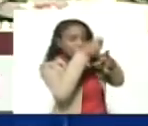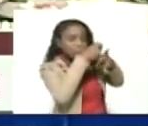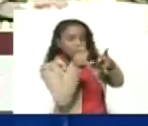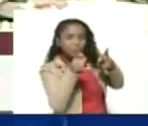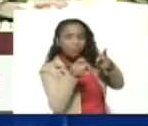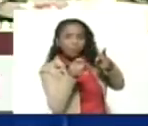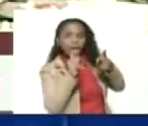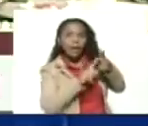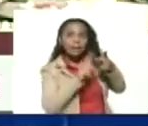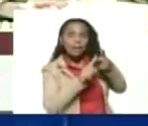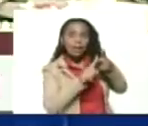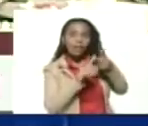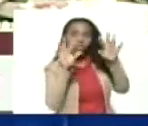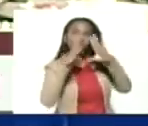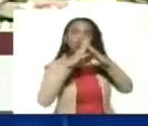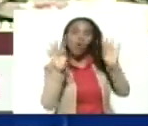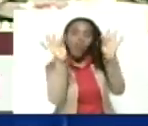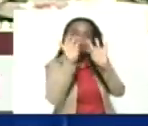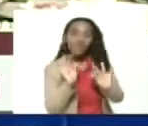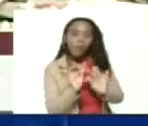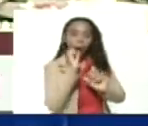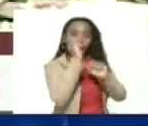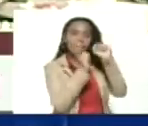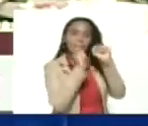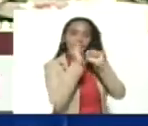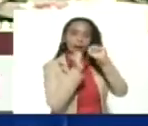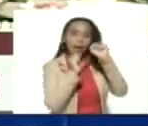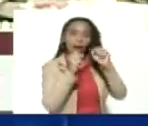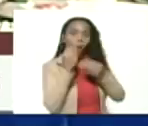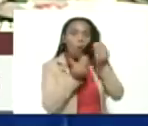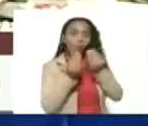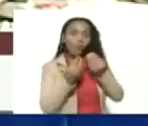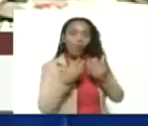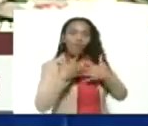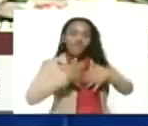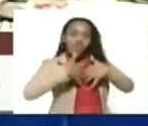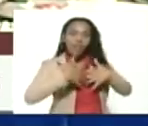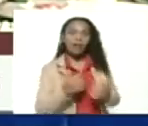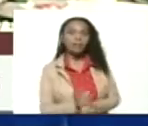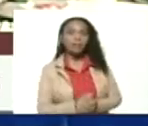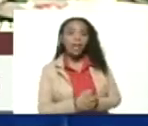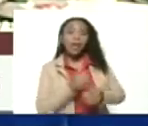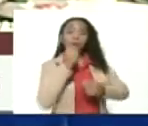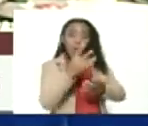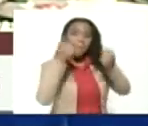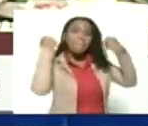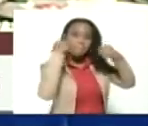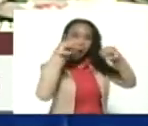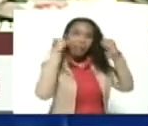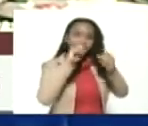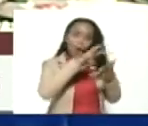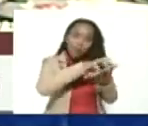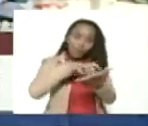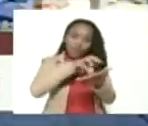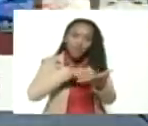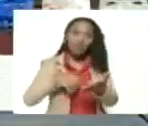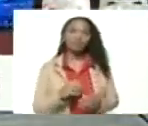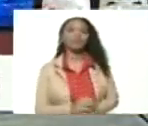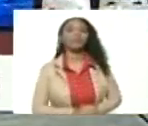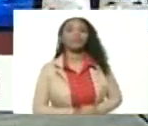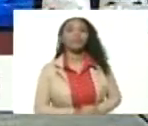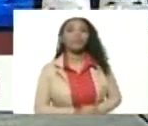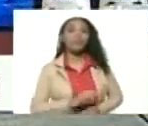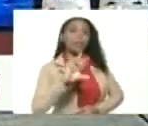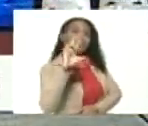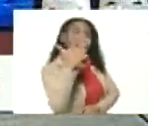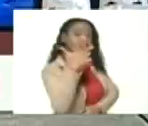mecanización, todo el uso de la industria, la mecanización, las buenas prácticas agrícolas. En